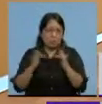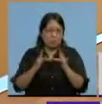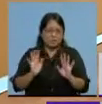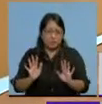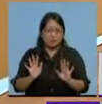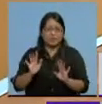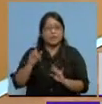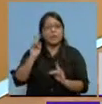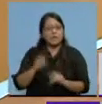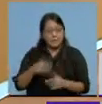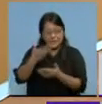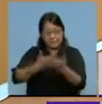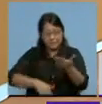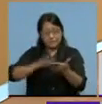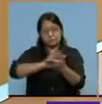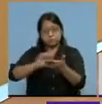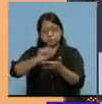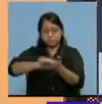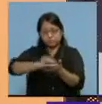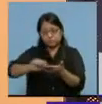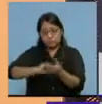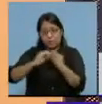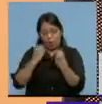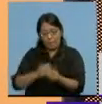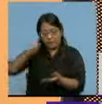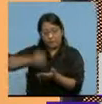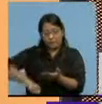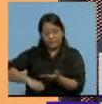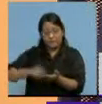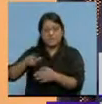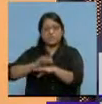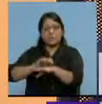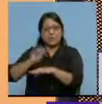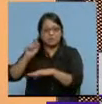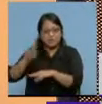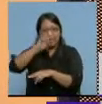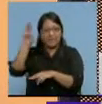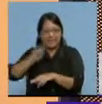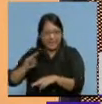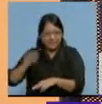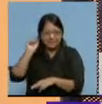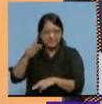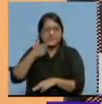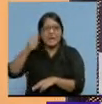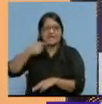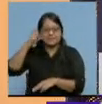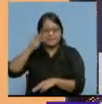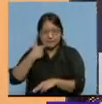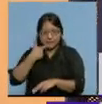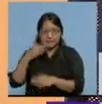manera presentar el formulario firmado por una autoridad educativa al ANSES para que pueda tener continuidad ese beneficio.